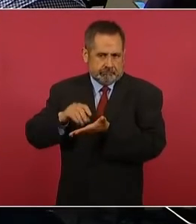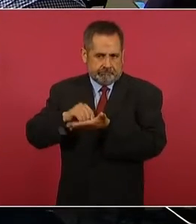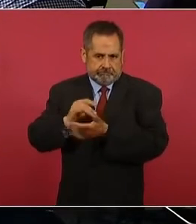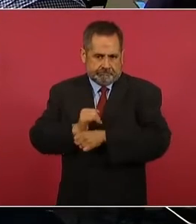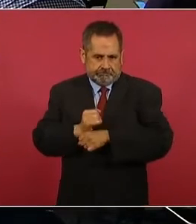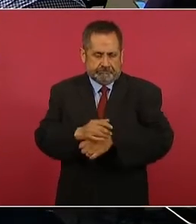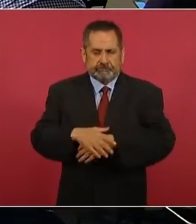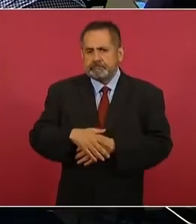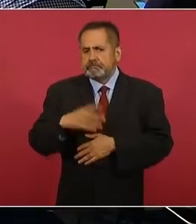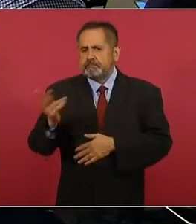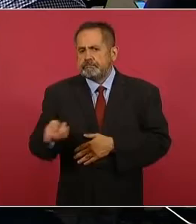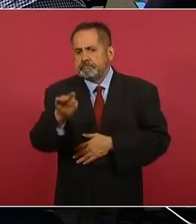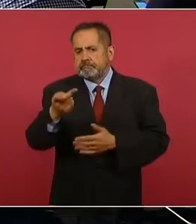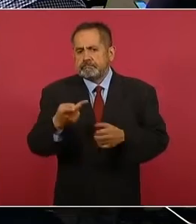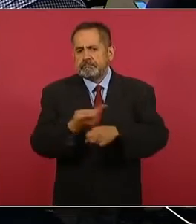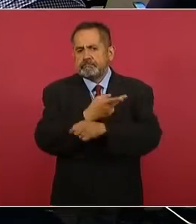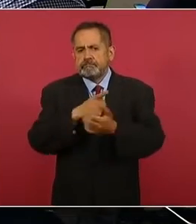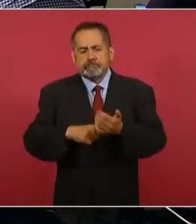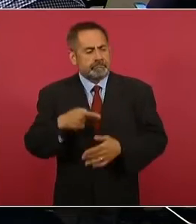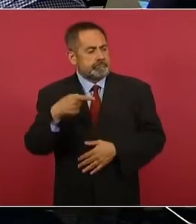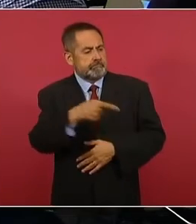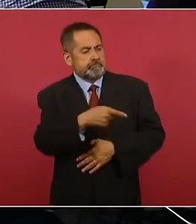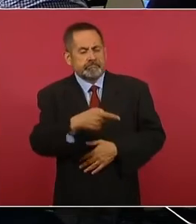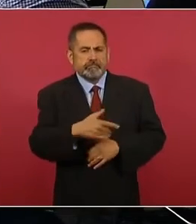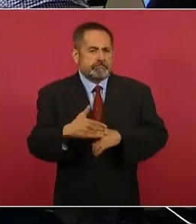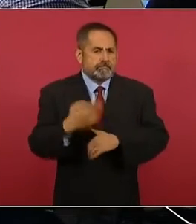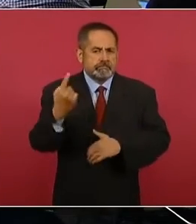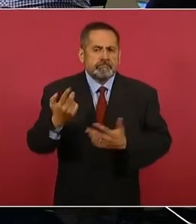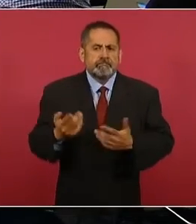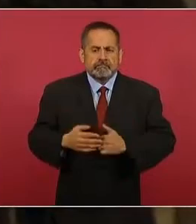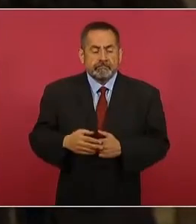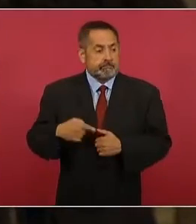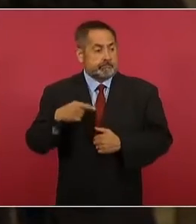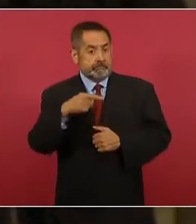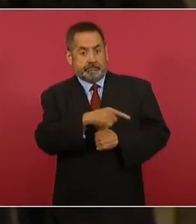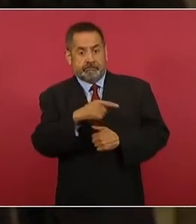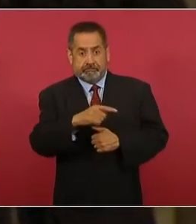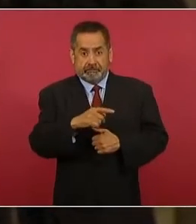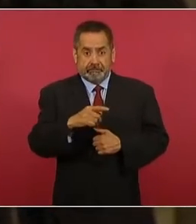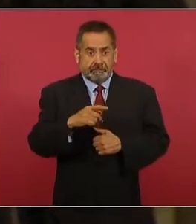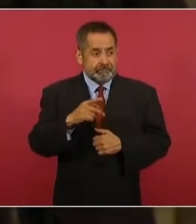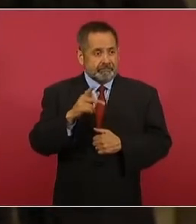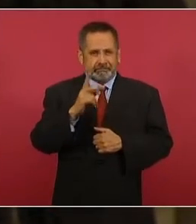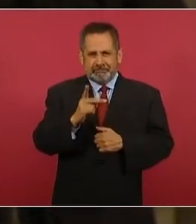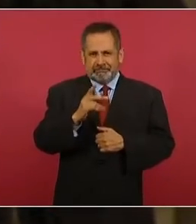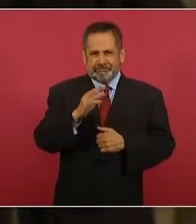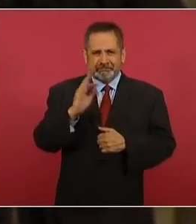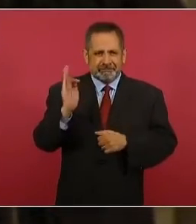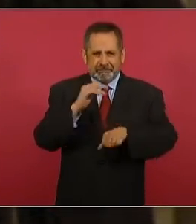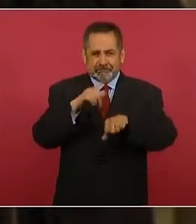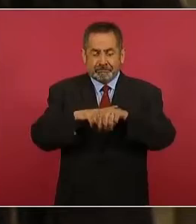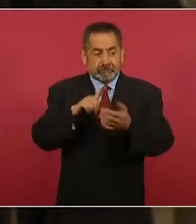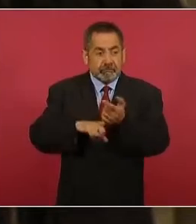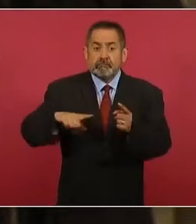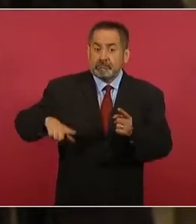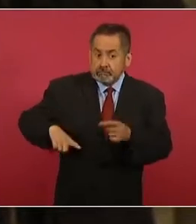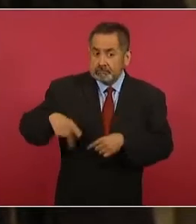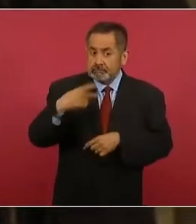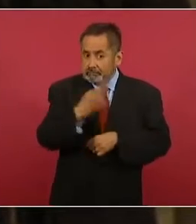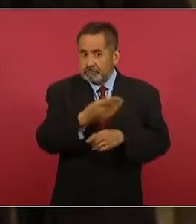sentido preguntar qué va a pasar con estos funcionarios, porque ese funcionario de la Procuraduría Federal, es decir, del gobierno